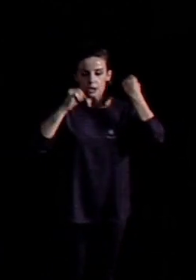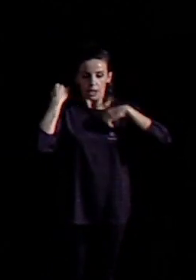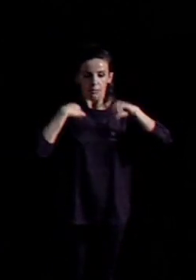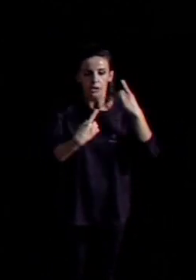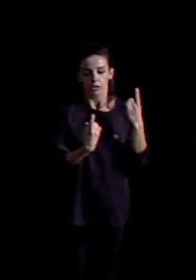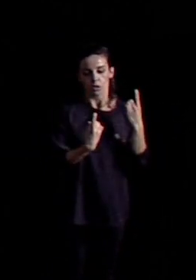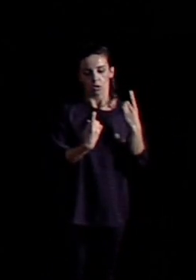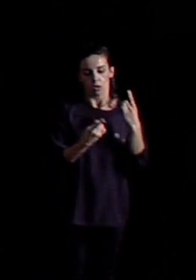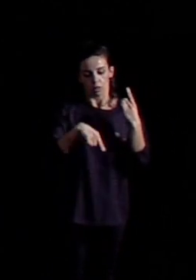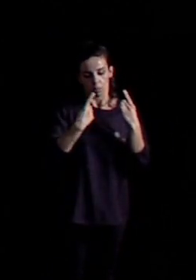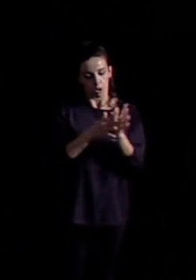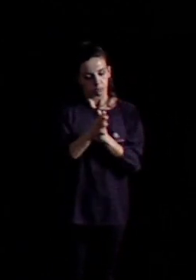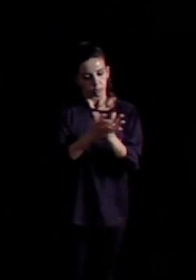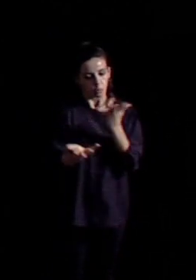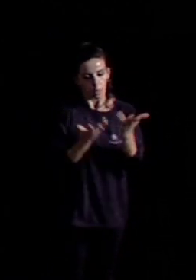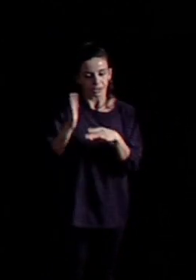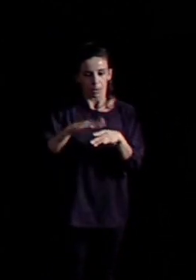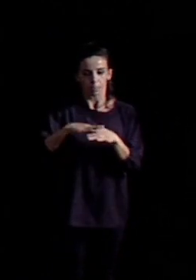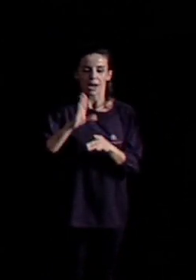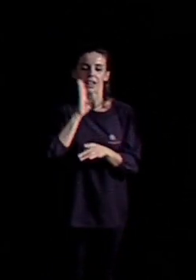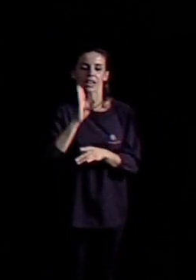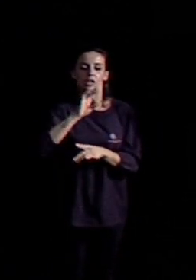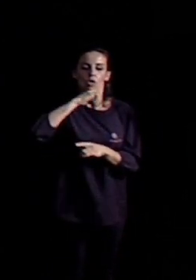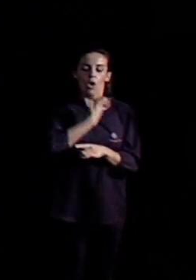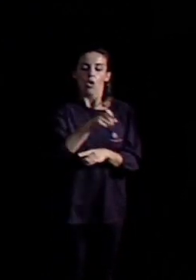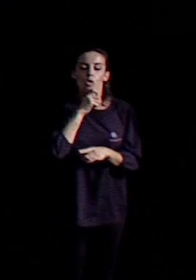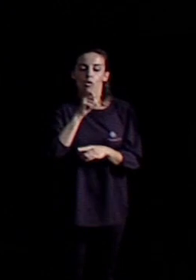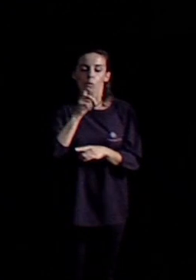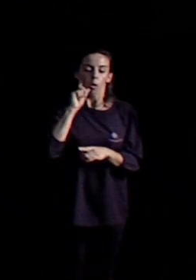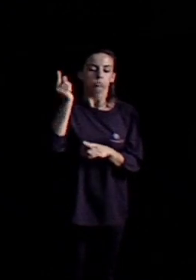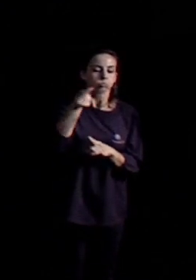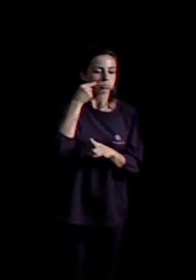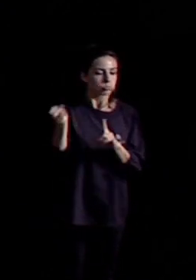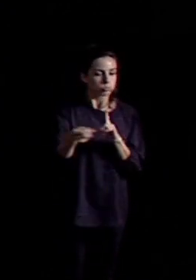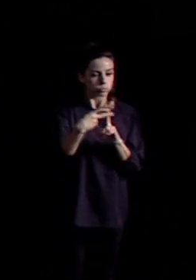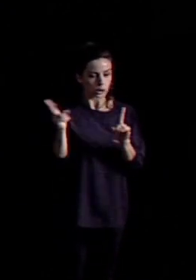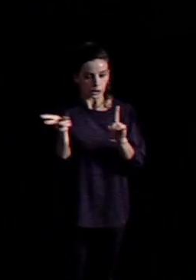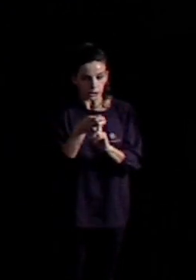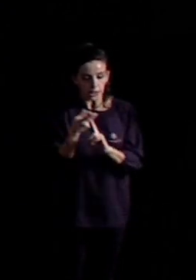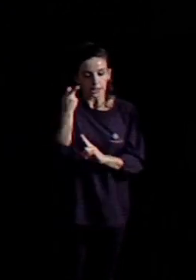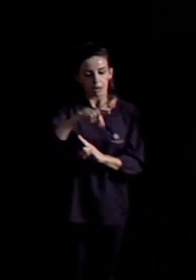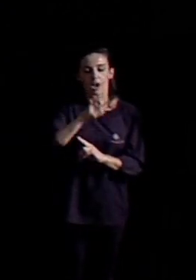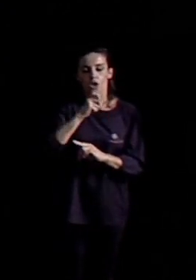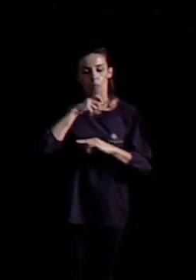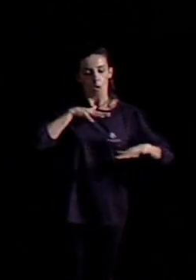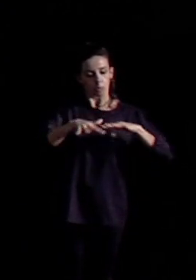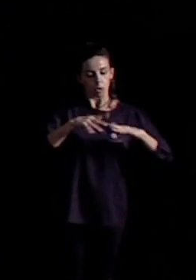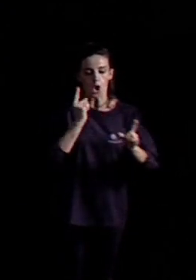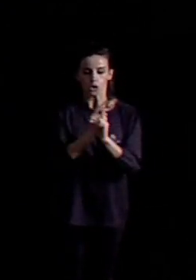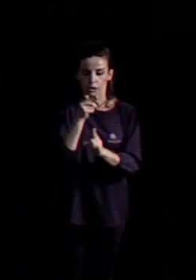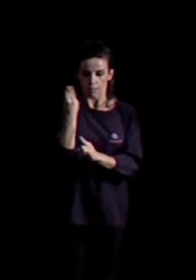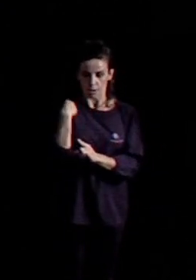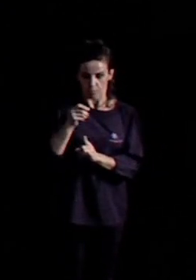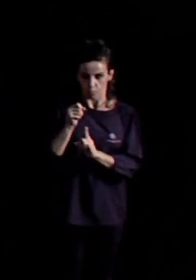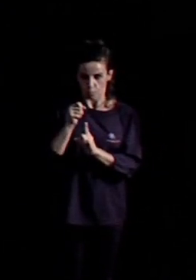a los delitos de odio, cómo detectarlas y las estrategias de actuación para hacer frente a esos ataques. Les digo a los profesores que hay que